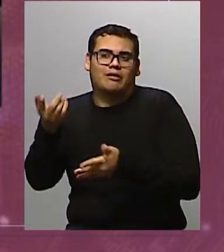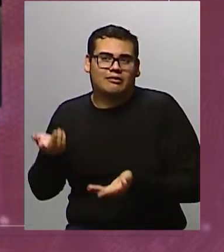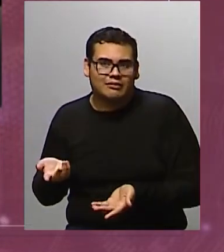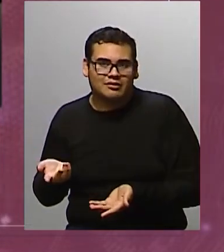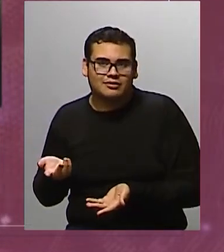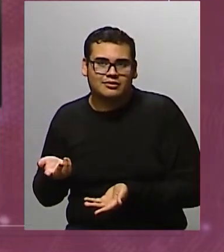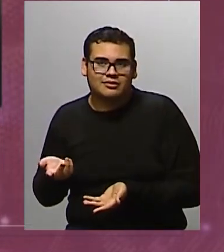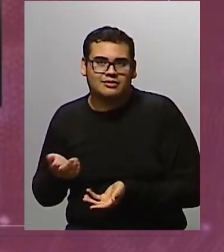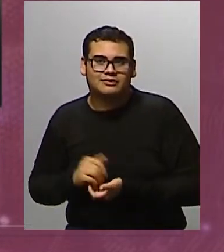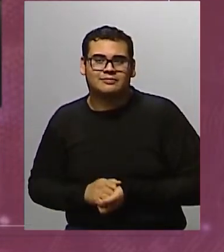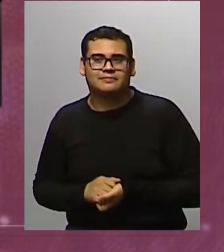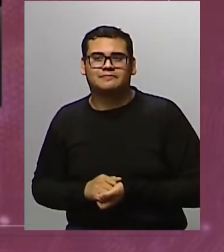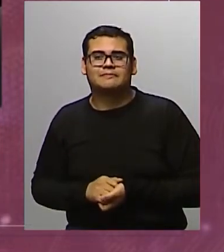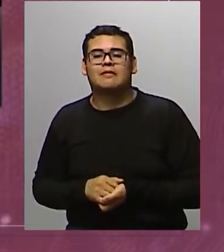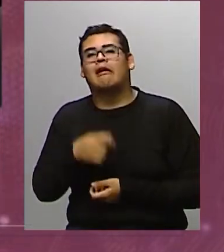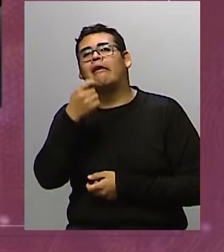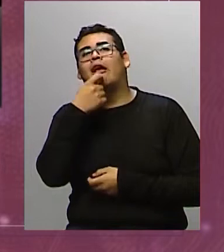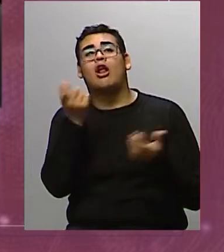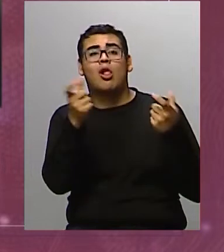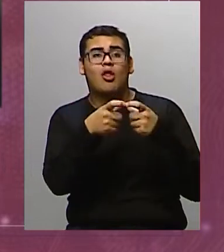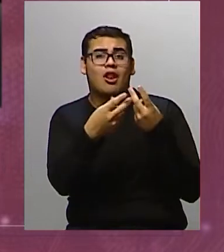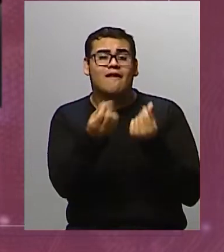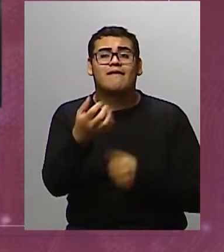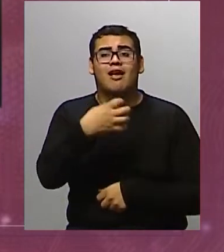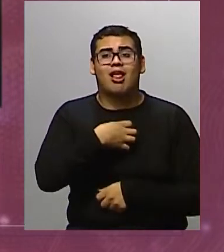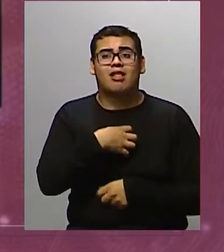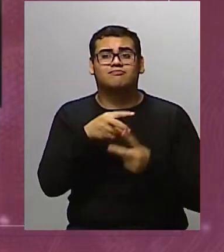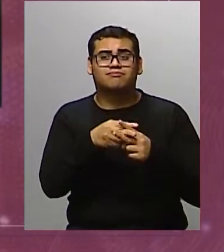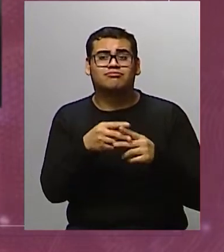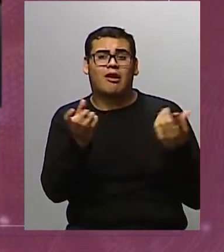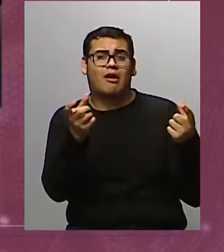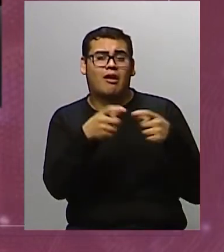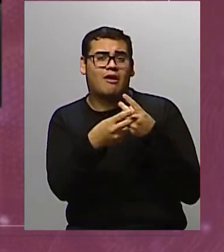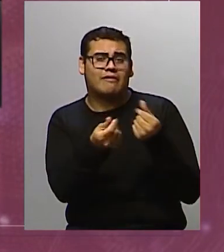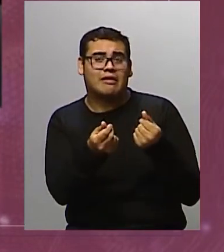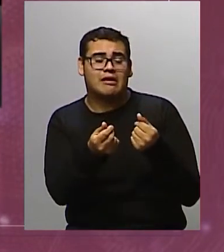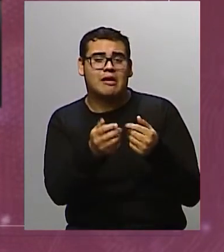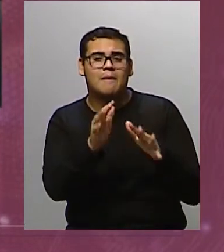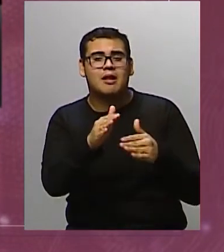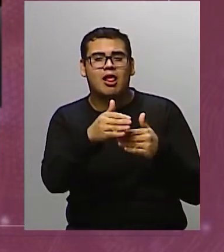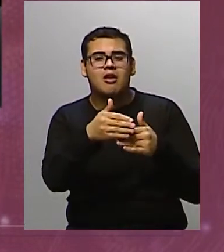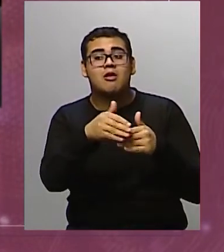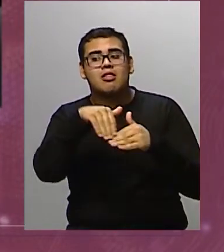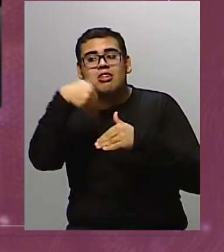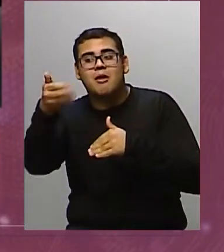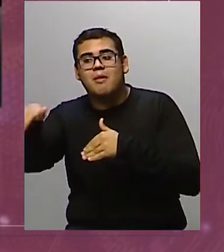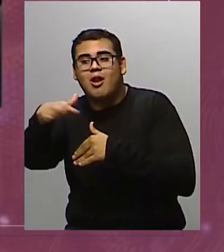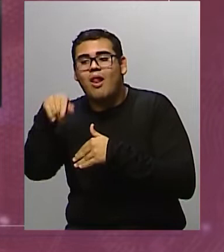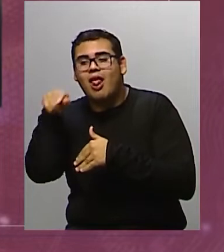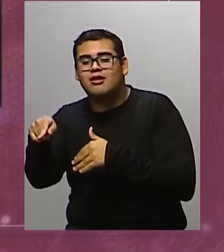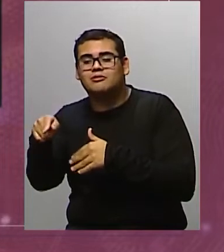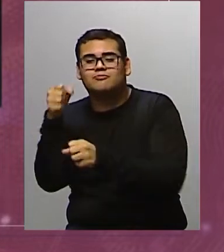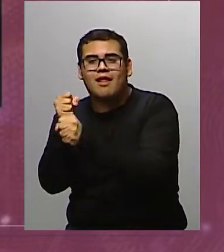no terminan las reuniones, los talleres, pero no hay acción en el campo, porque no hay financiamiento, porque no